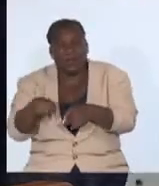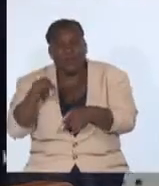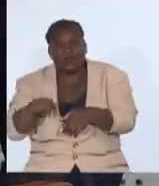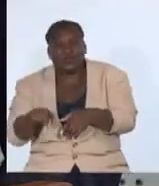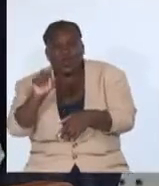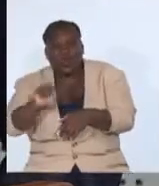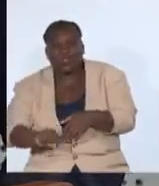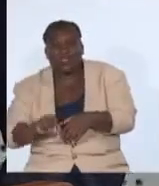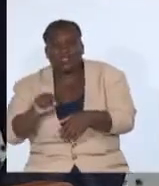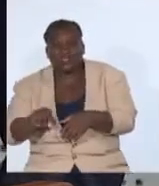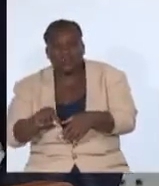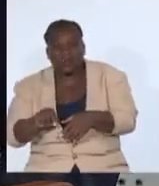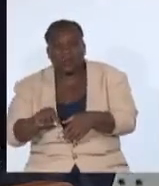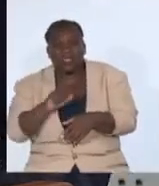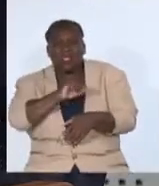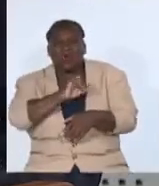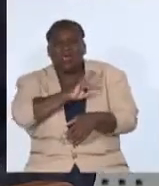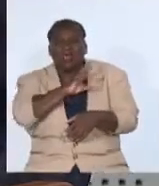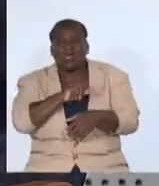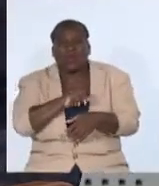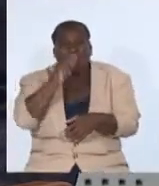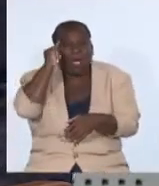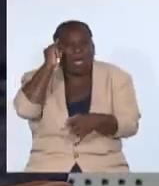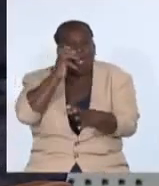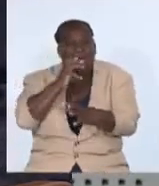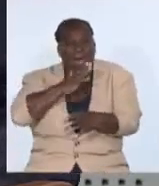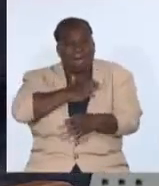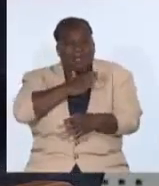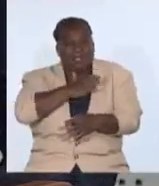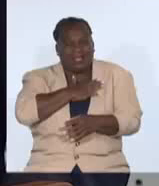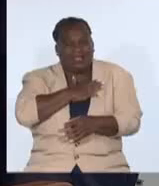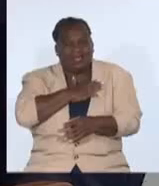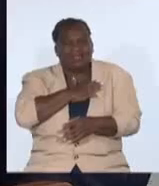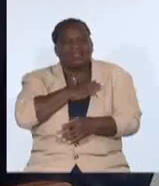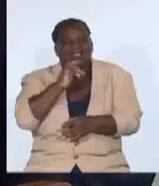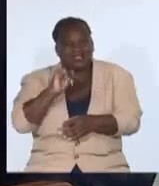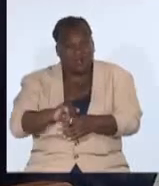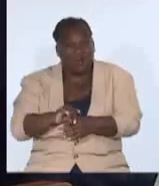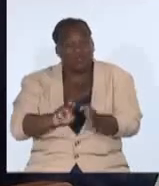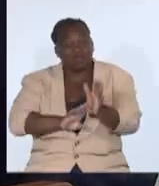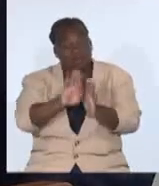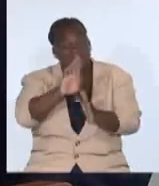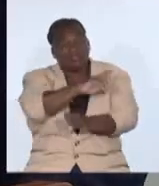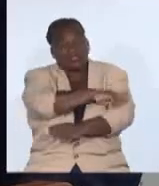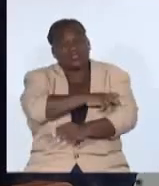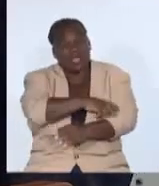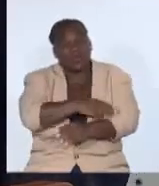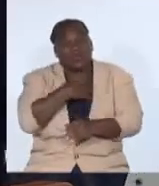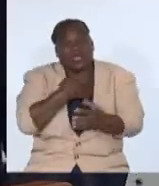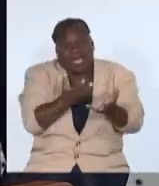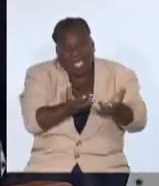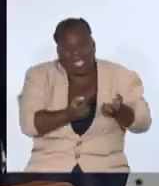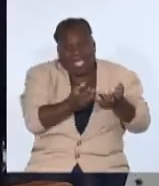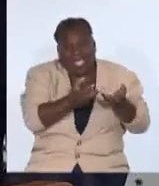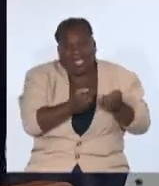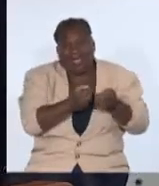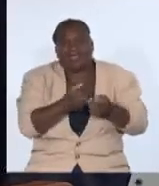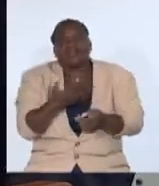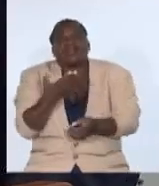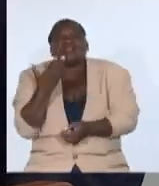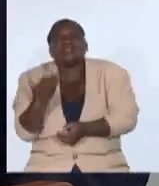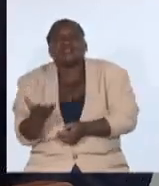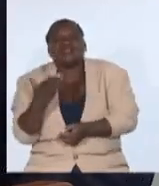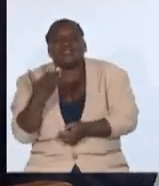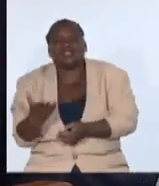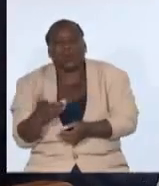geográficas especialmente en los que hoy son países en desarrollo la solicitud de patente siguieron